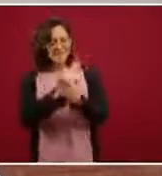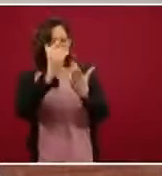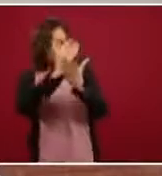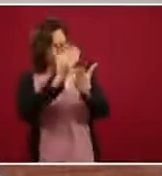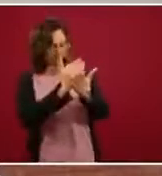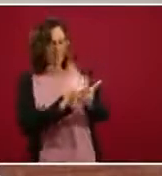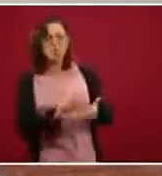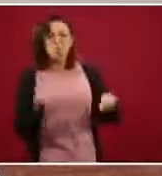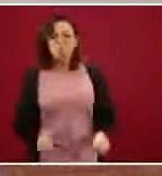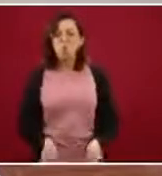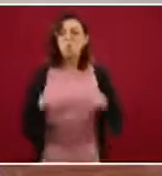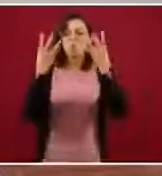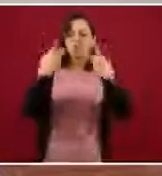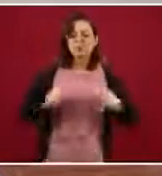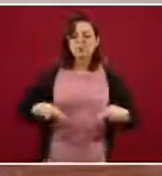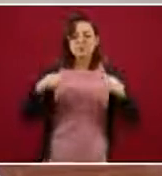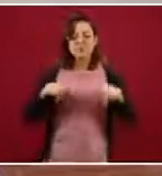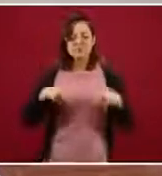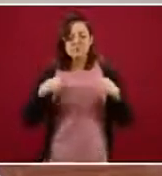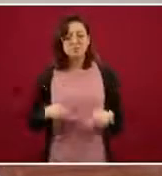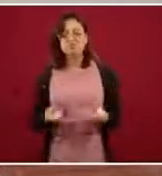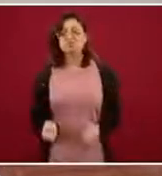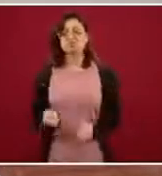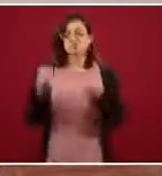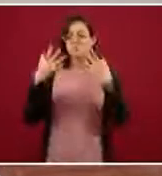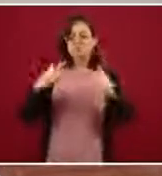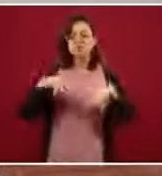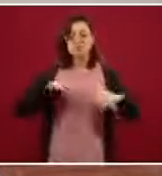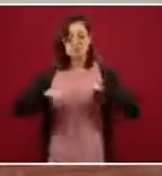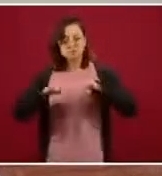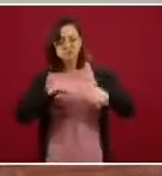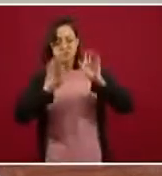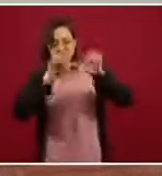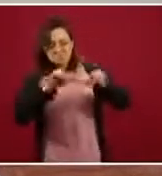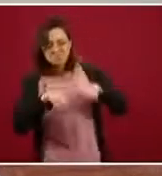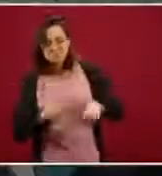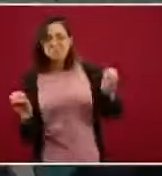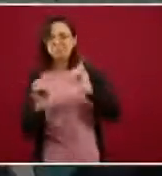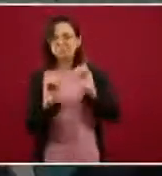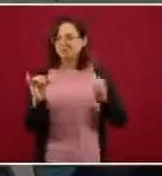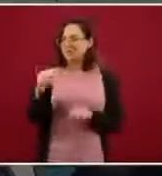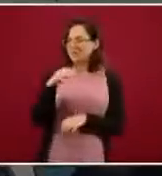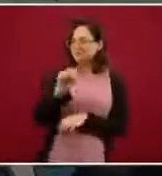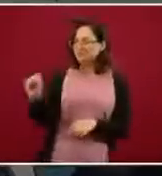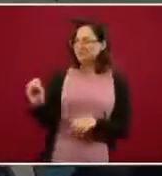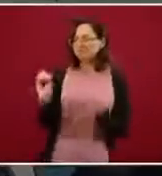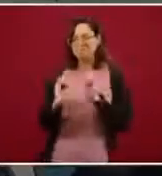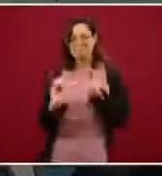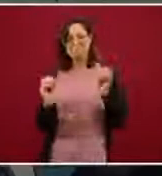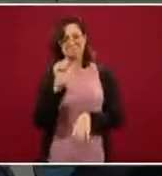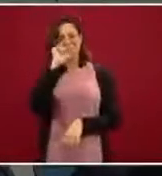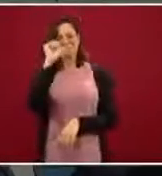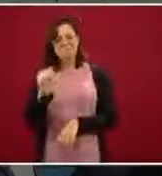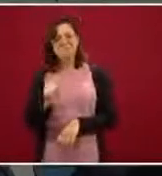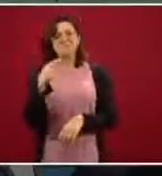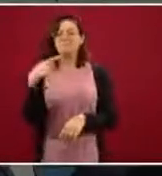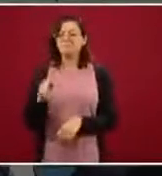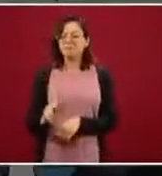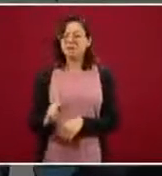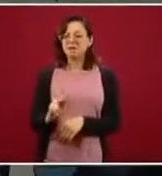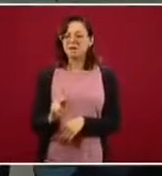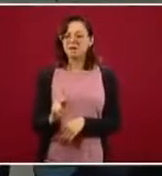de servidores o de trabajadores registrados ante el Instituto Mexicano del Seguro Social y que sin embargo